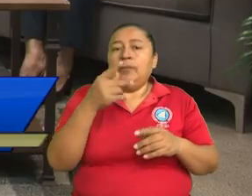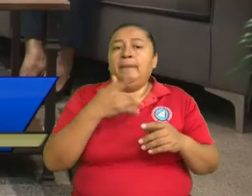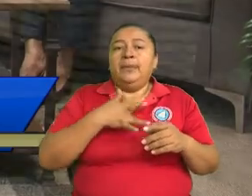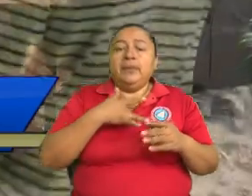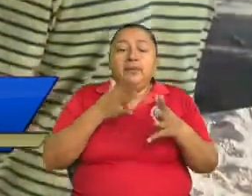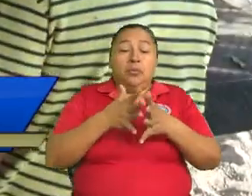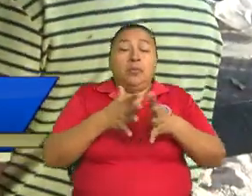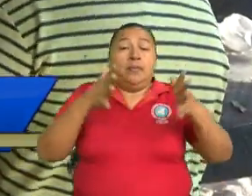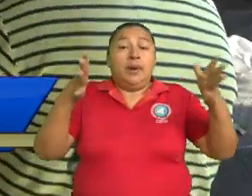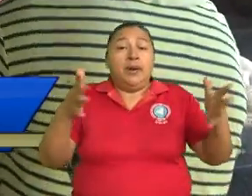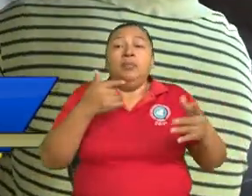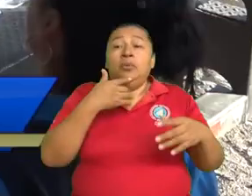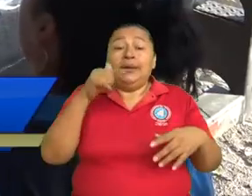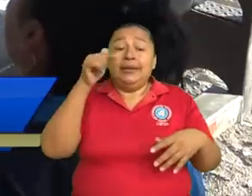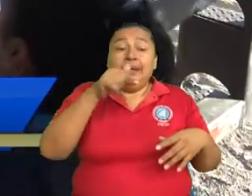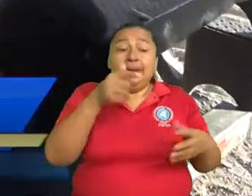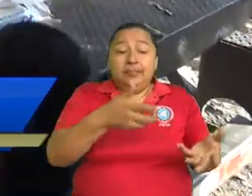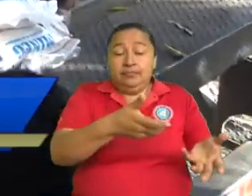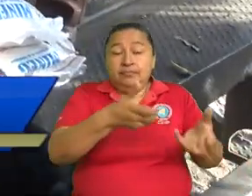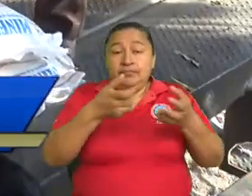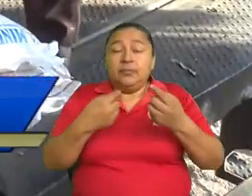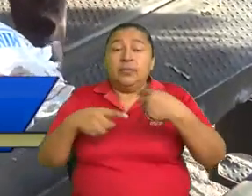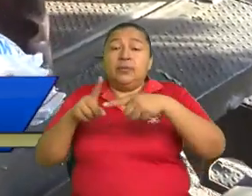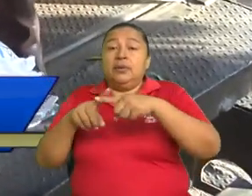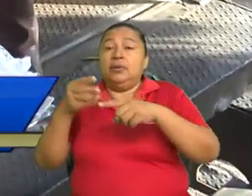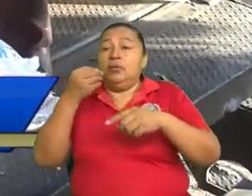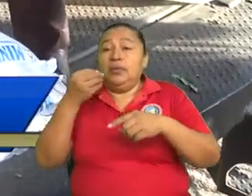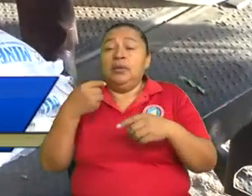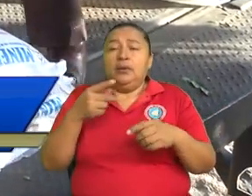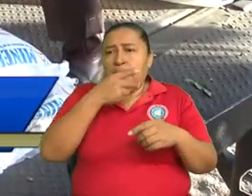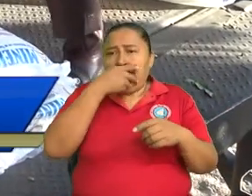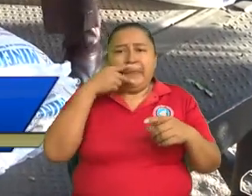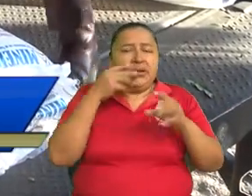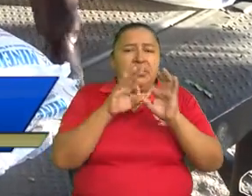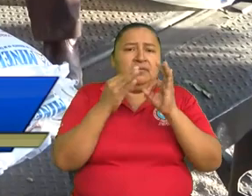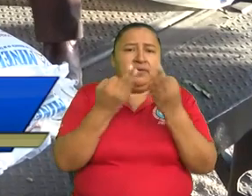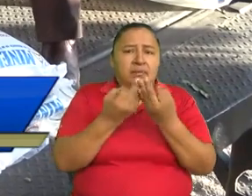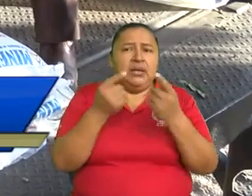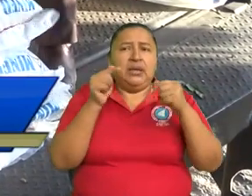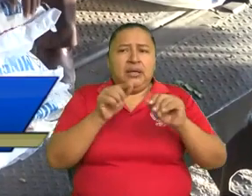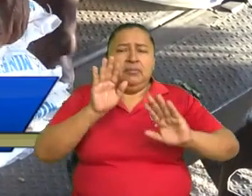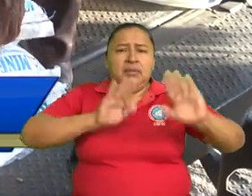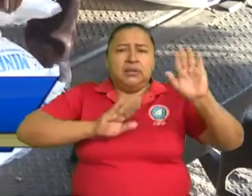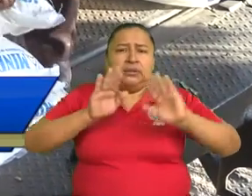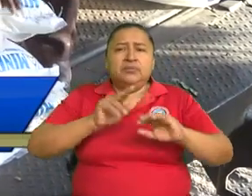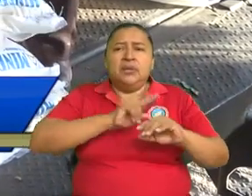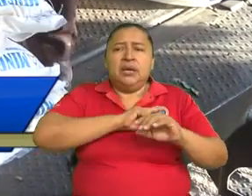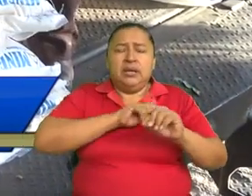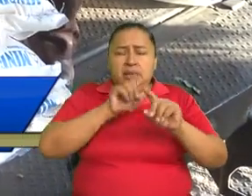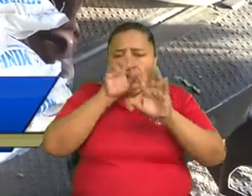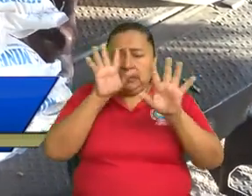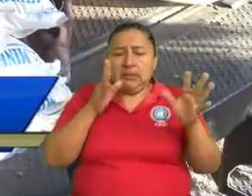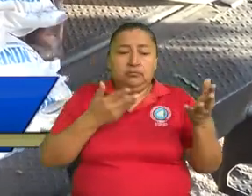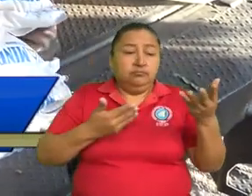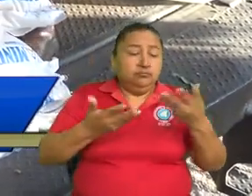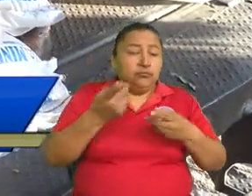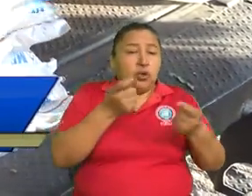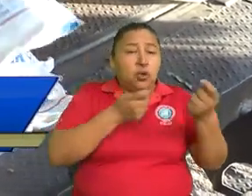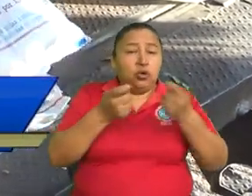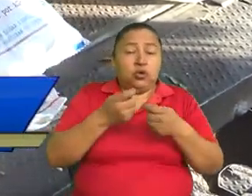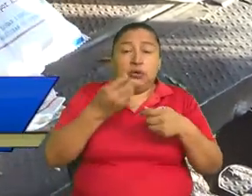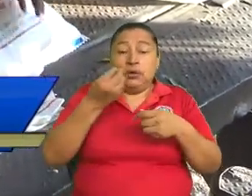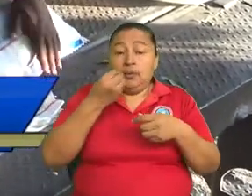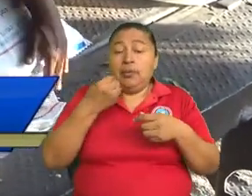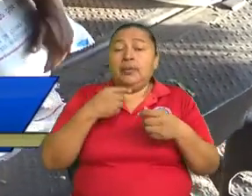y crecer, porque de ahí también se saca la alimentación. Y los padres de familia participan en eso. Hay una transparencia, pues, en el manejo de la merienda de